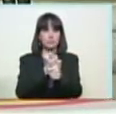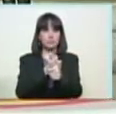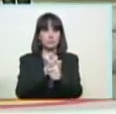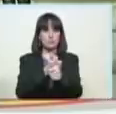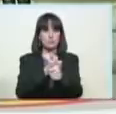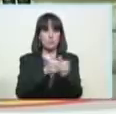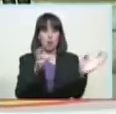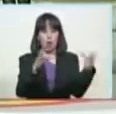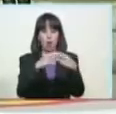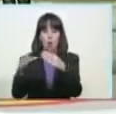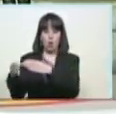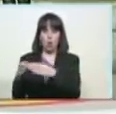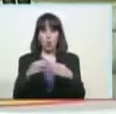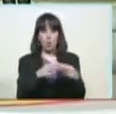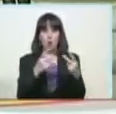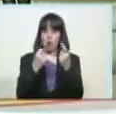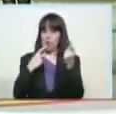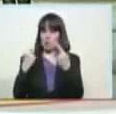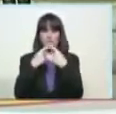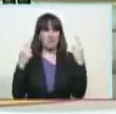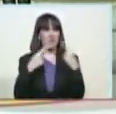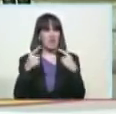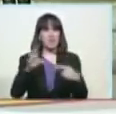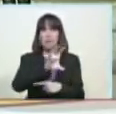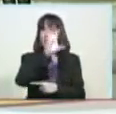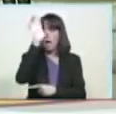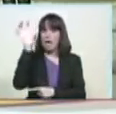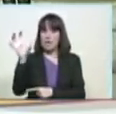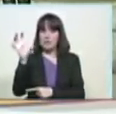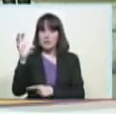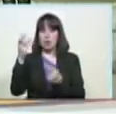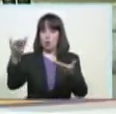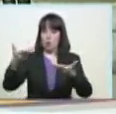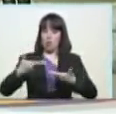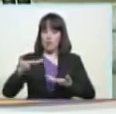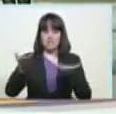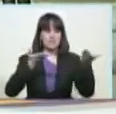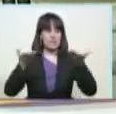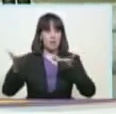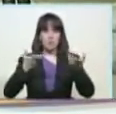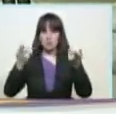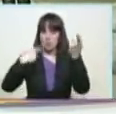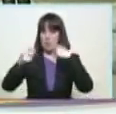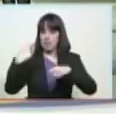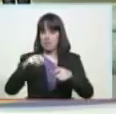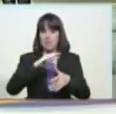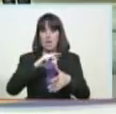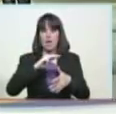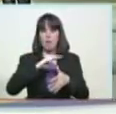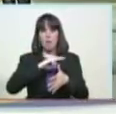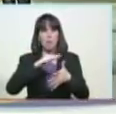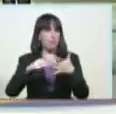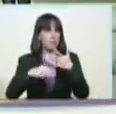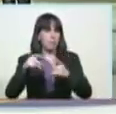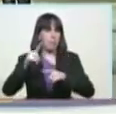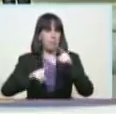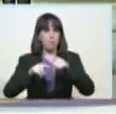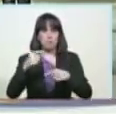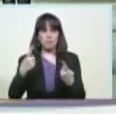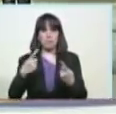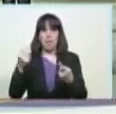sectores económicos que en distintos países brindan sus servicios venden sus productos para venezuela